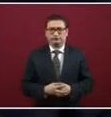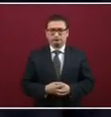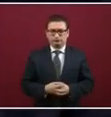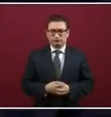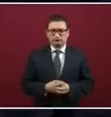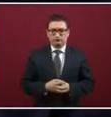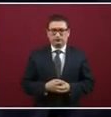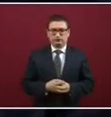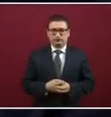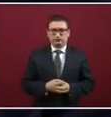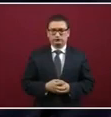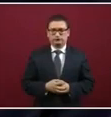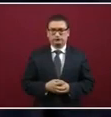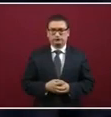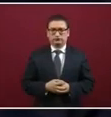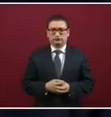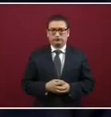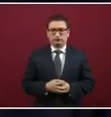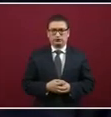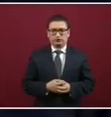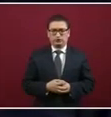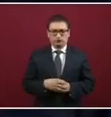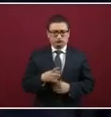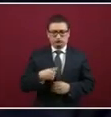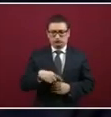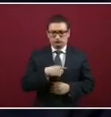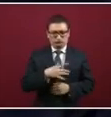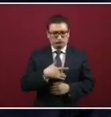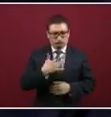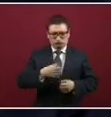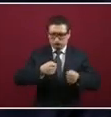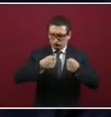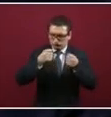que tenemos que garantizarla.